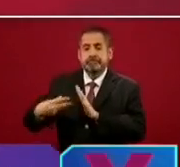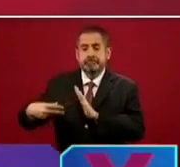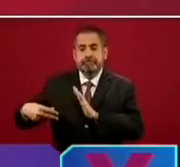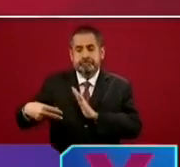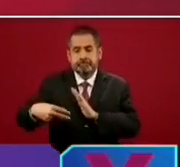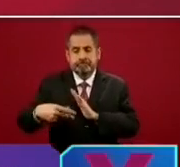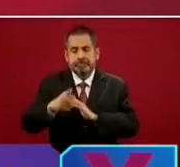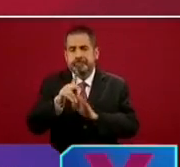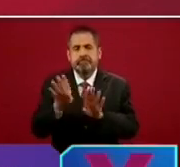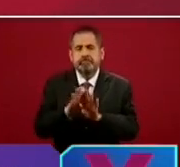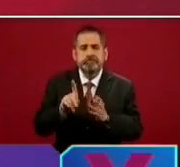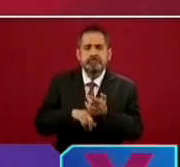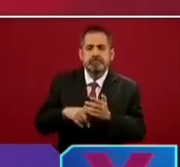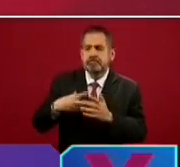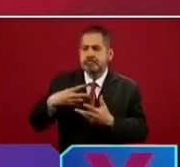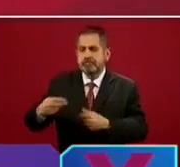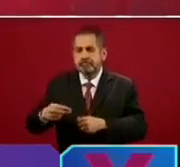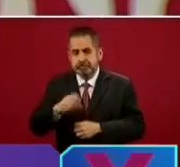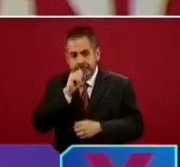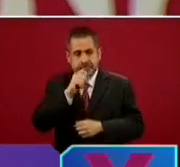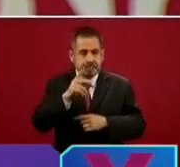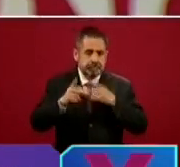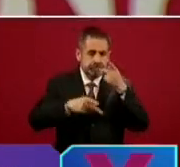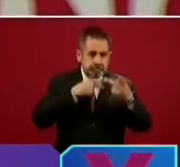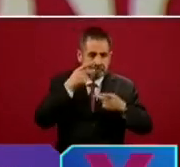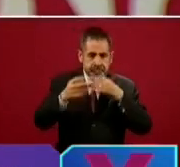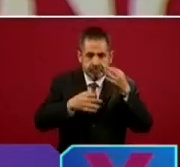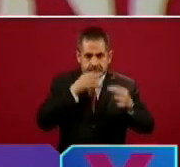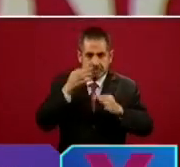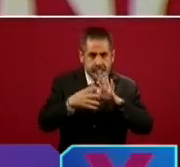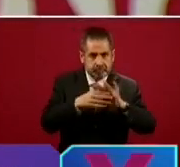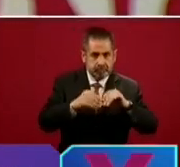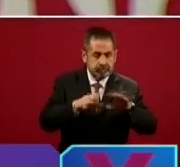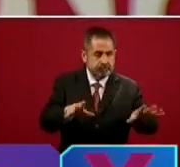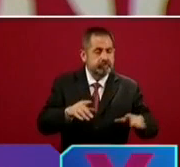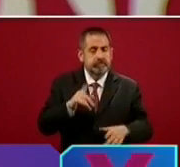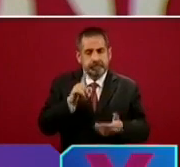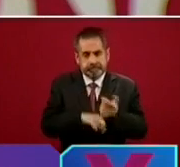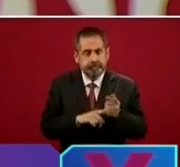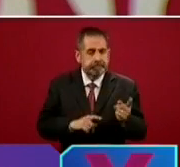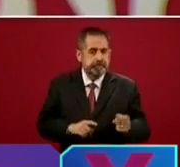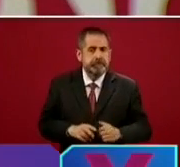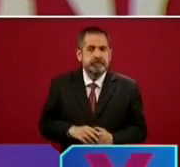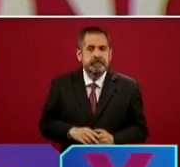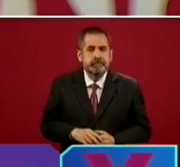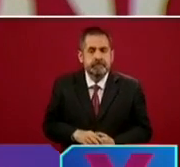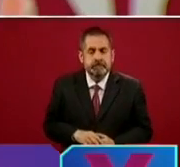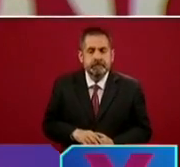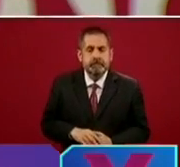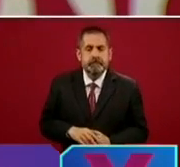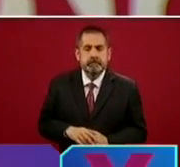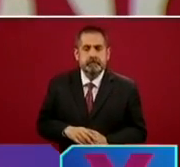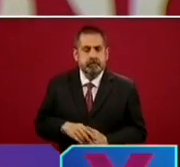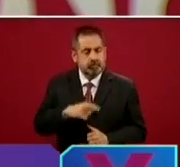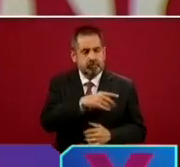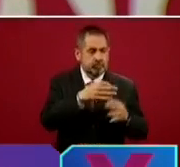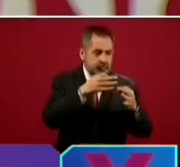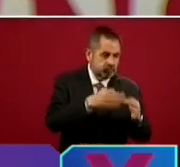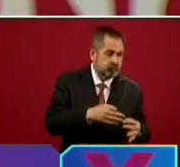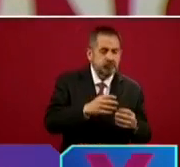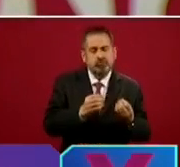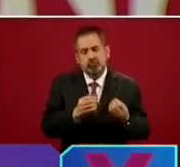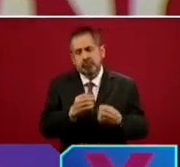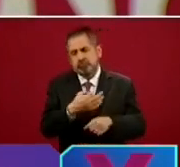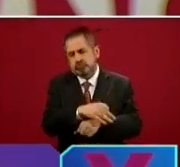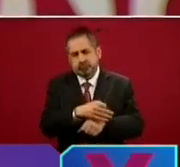la prueba de coronavirus asegura el secretario de prevención y promoción de la salud hugo lópez gatell consideró que el presidente